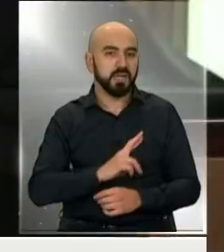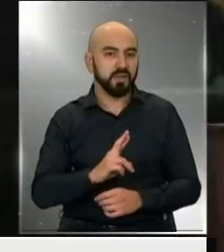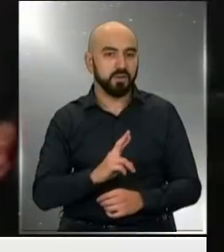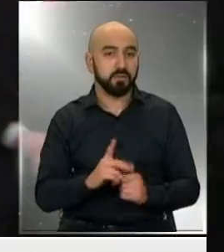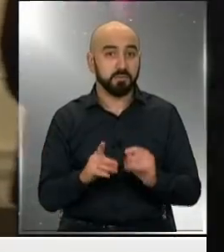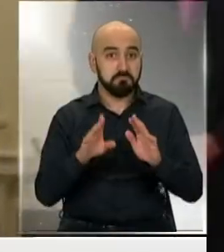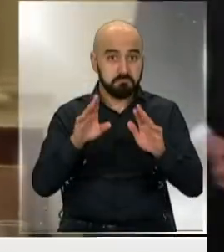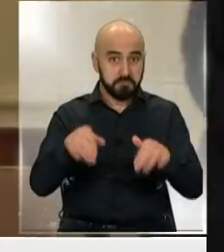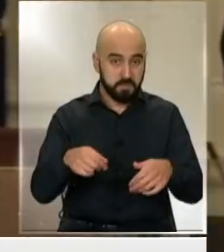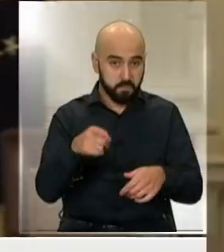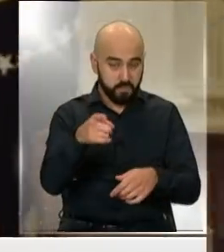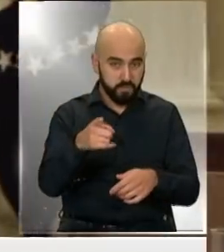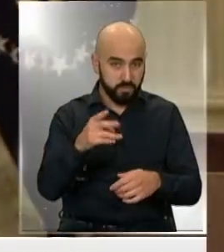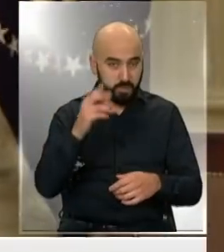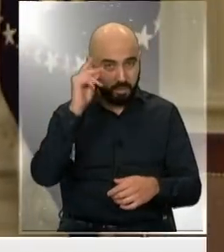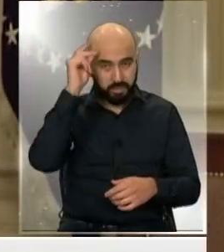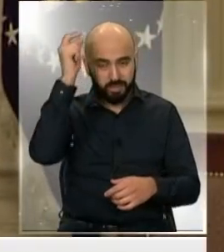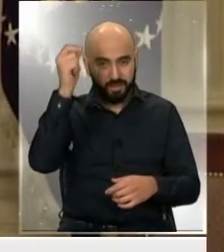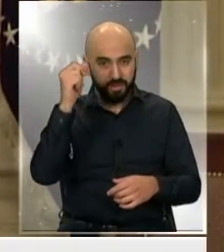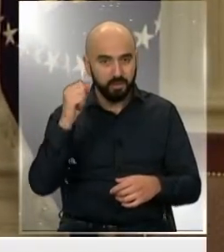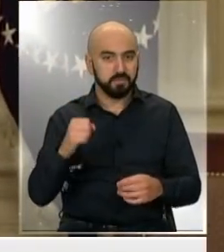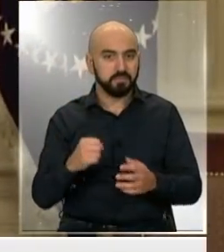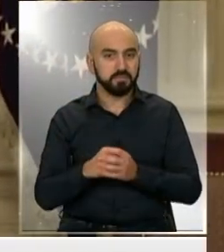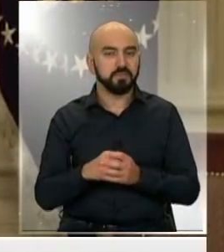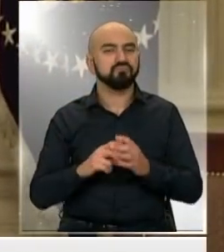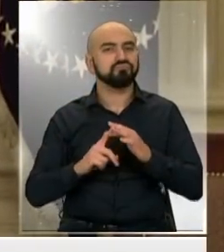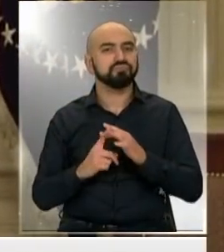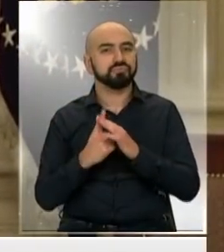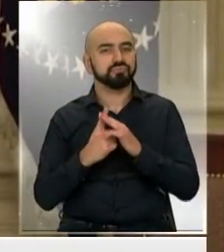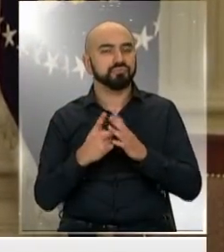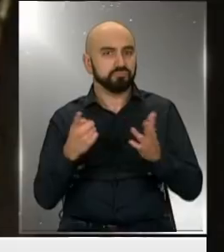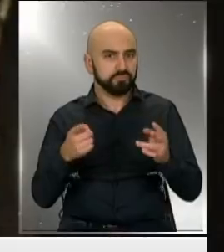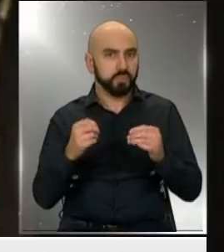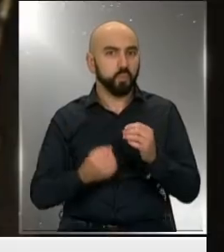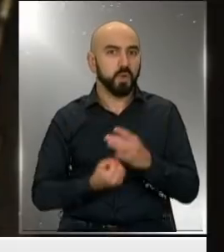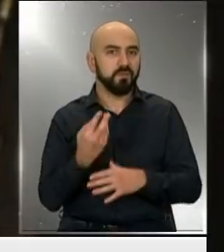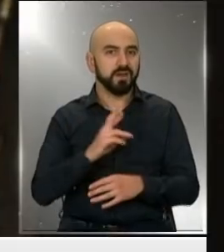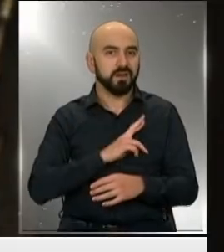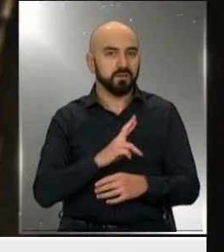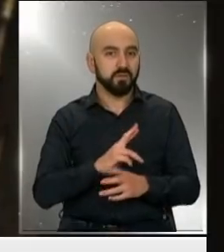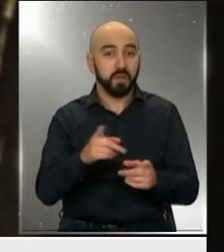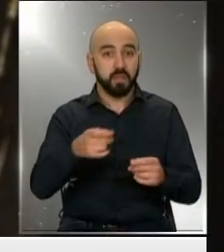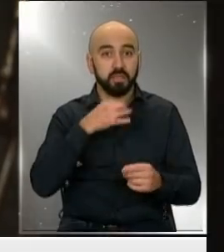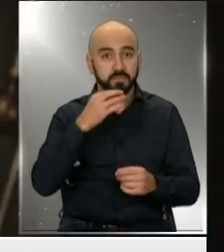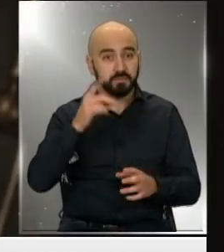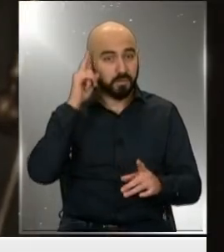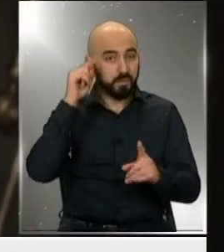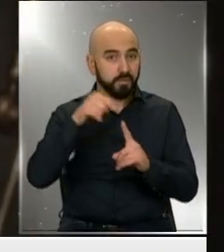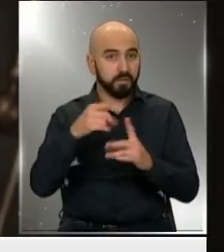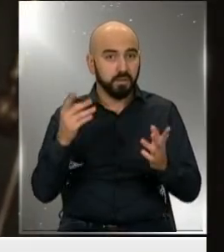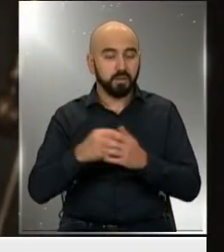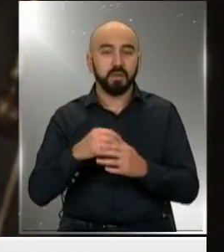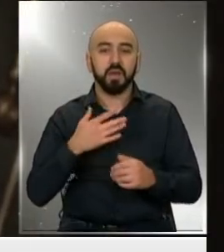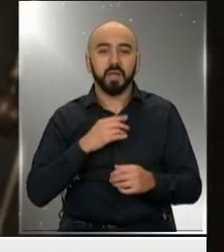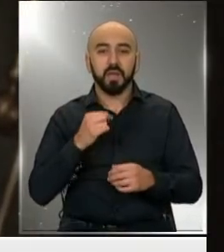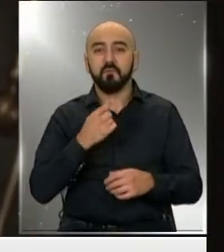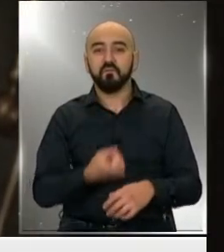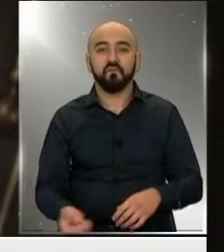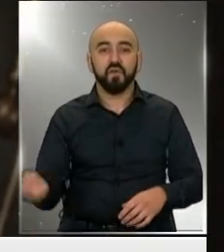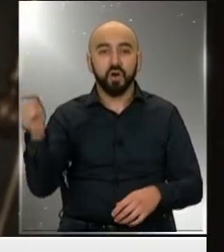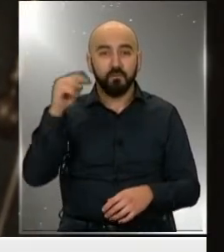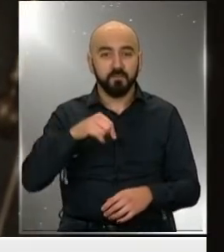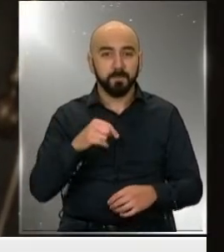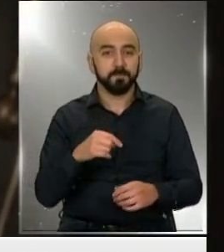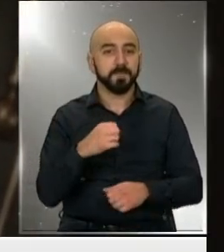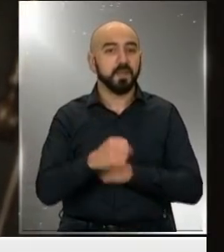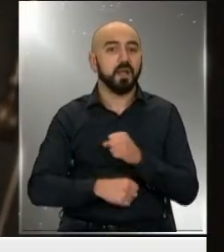el mismo mandatario. Lo que pasa es que el republicano haya difundido la idea de volver a presentarse en el 2024